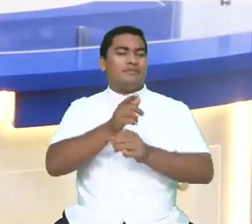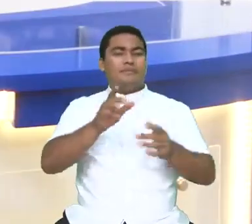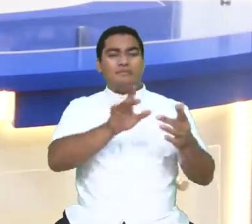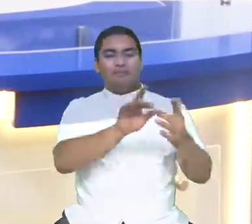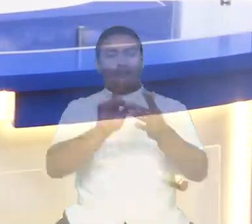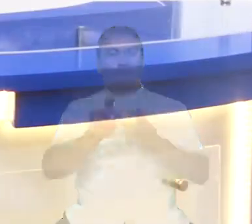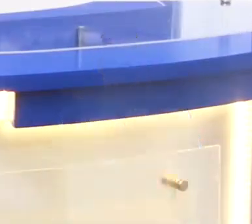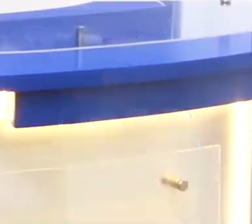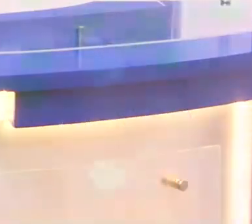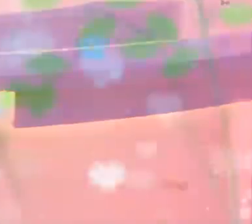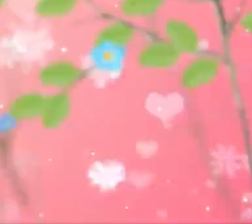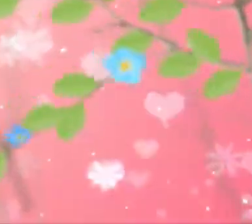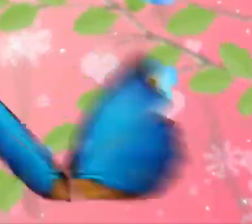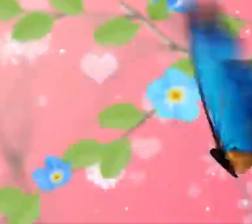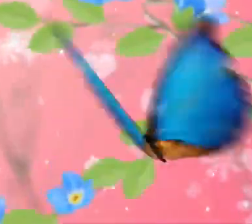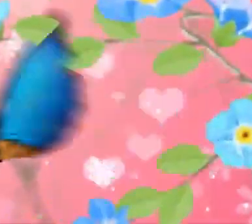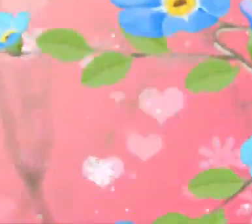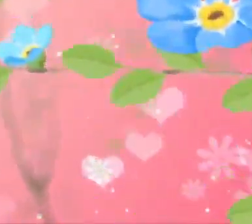Jonathan Castro.